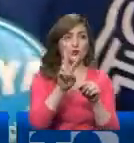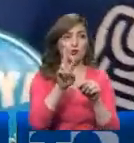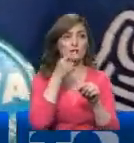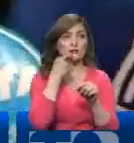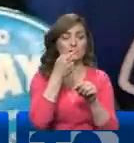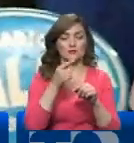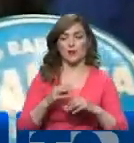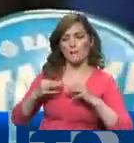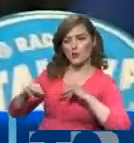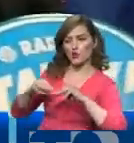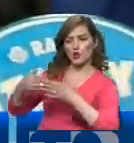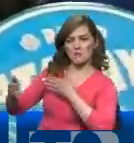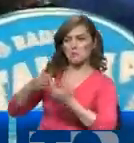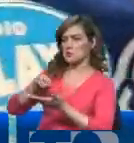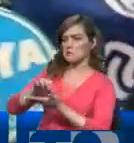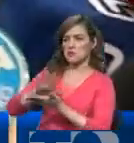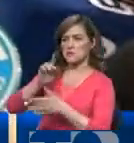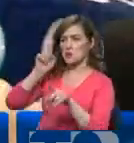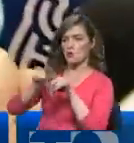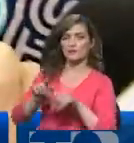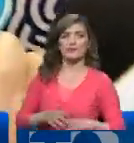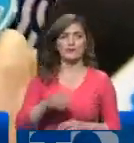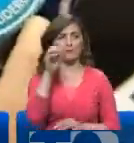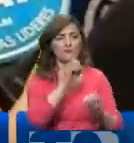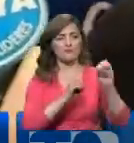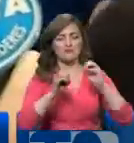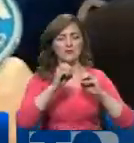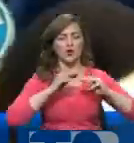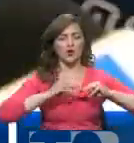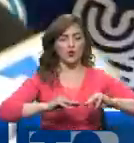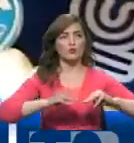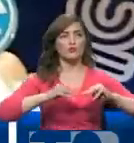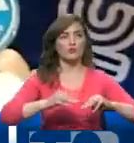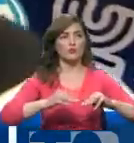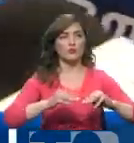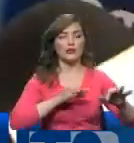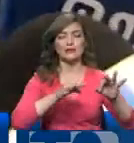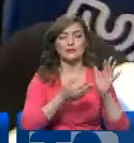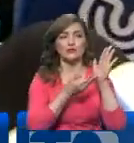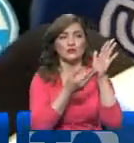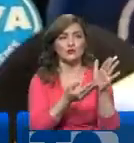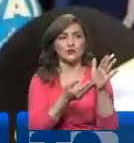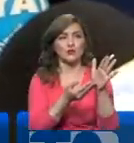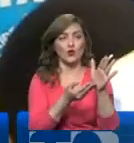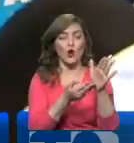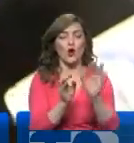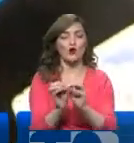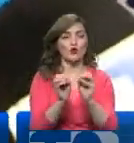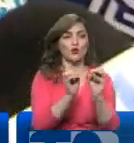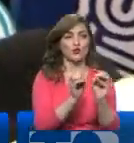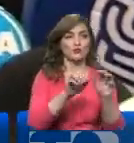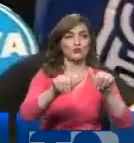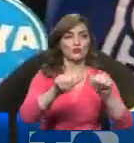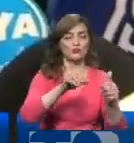Con la metodología, pese a la metodología en la que no están de acuerdo. Hemos observado la metodología, hemos hecho notar la metodología, es el órgano administrativo el que tiene que decidir